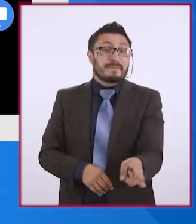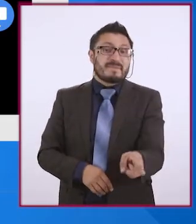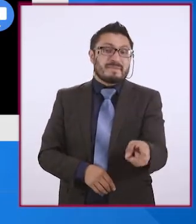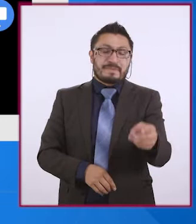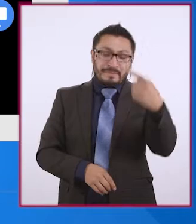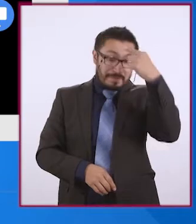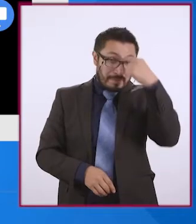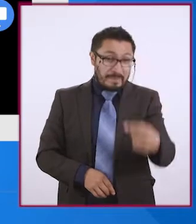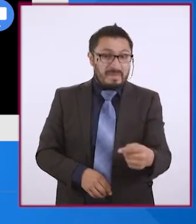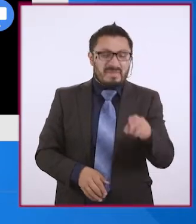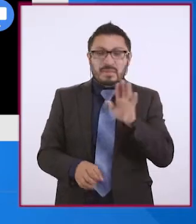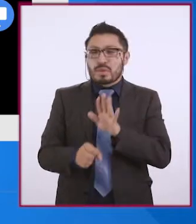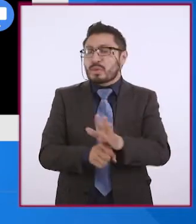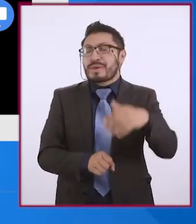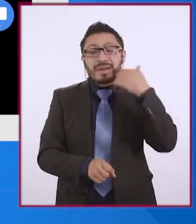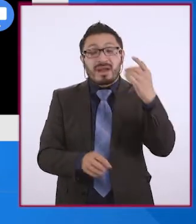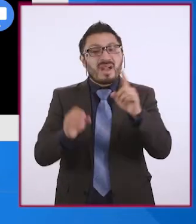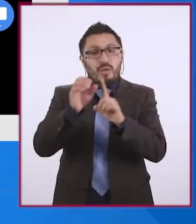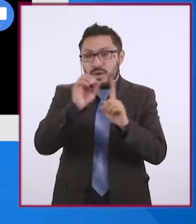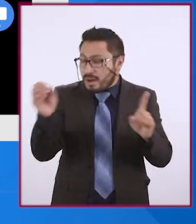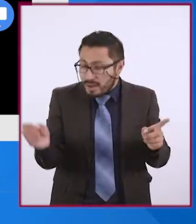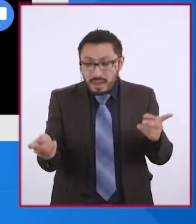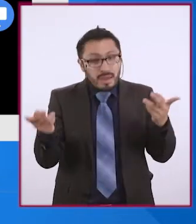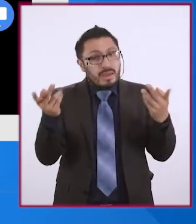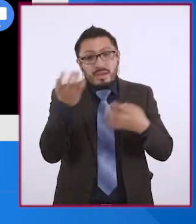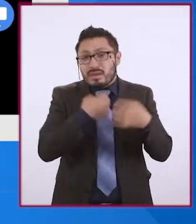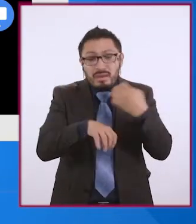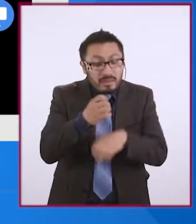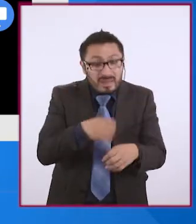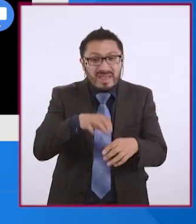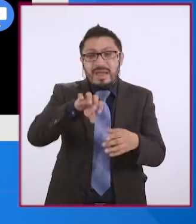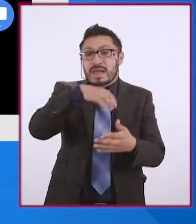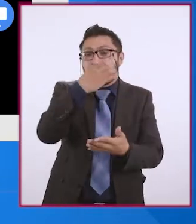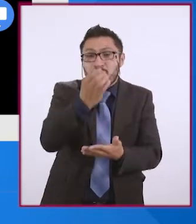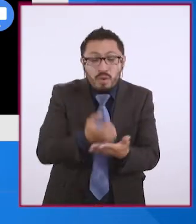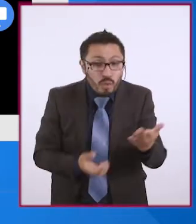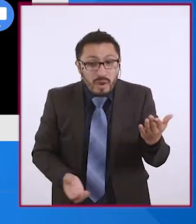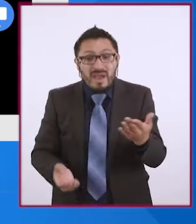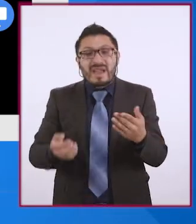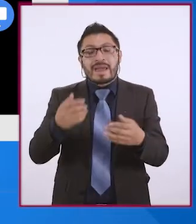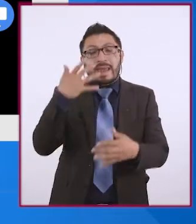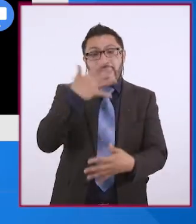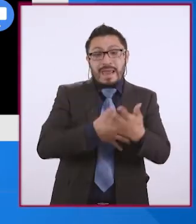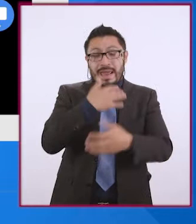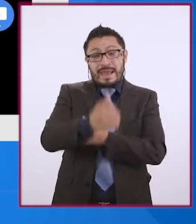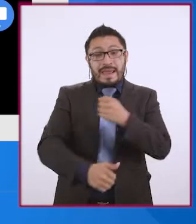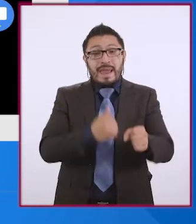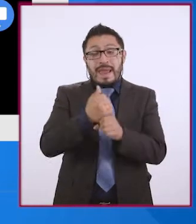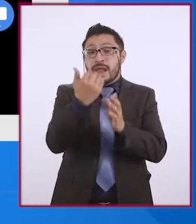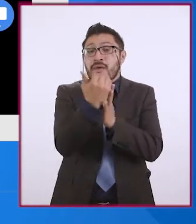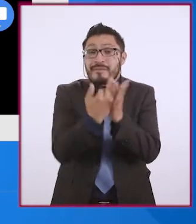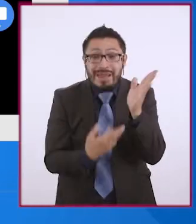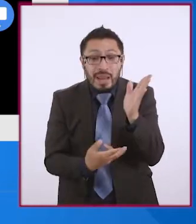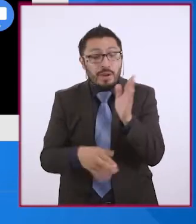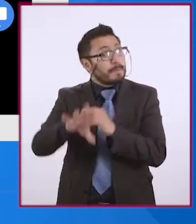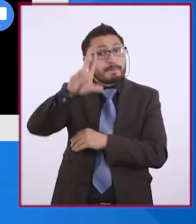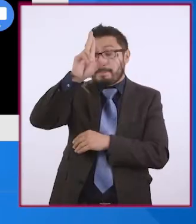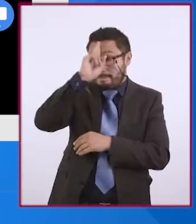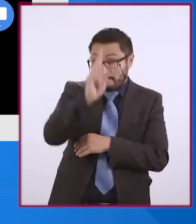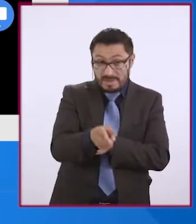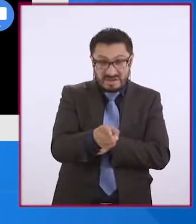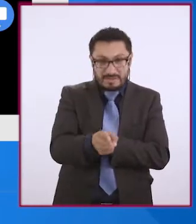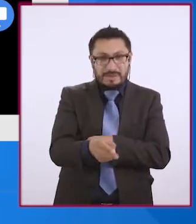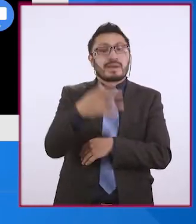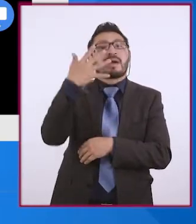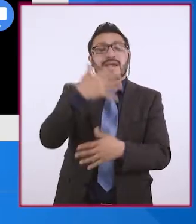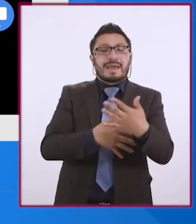para cualquier organización, para cualquier empleador, contratar a menores de 15 años. A partir de los 15 años